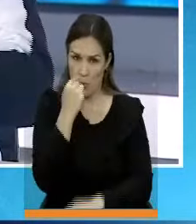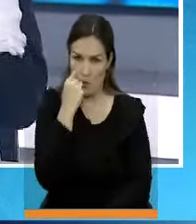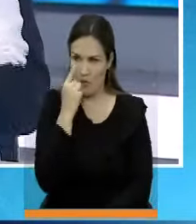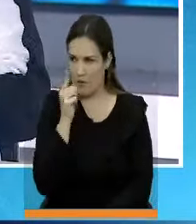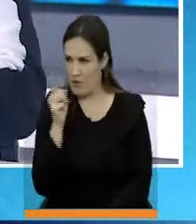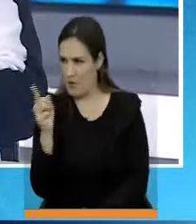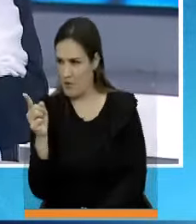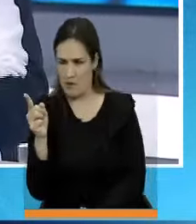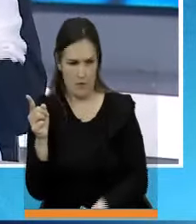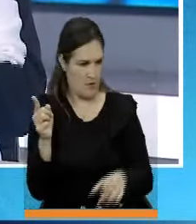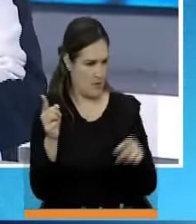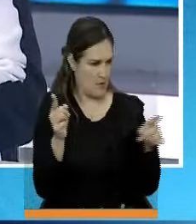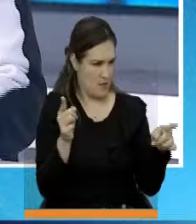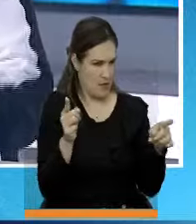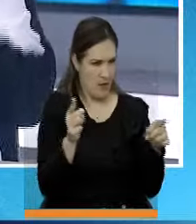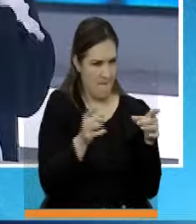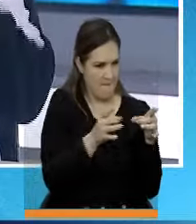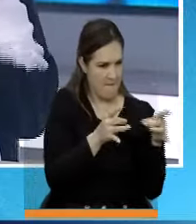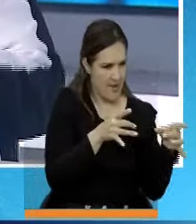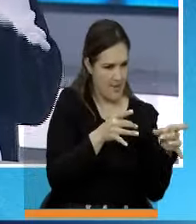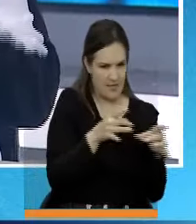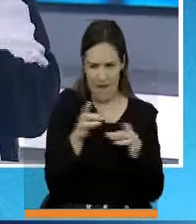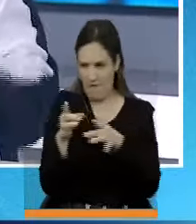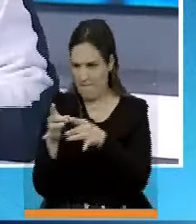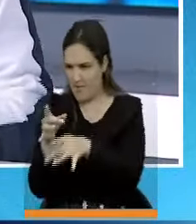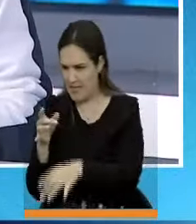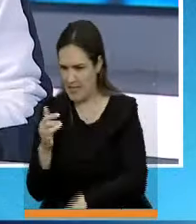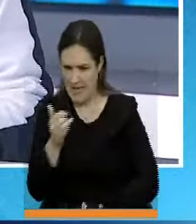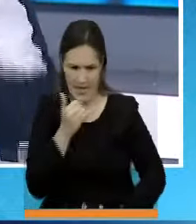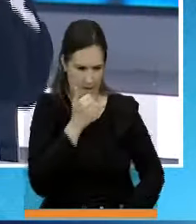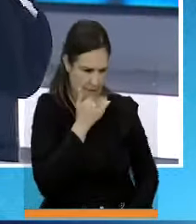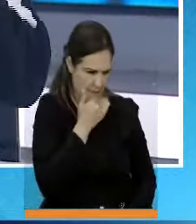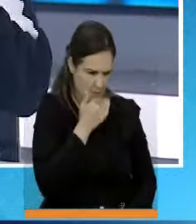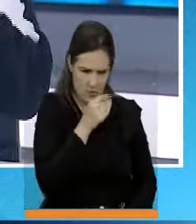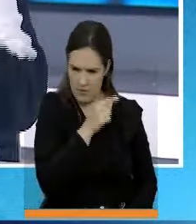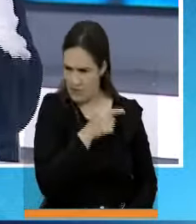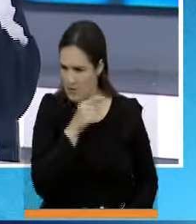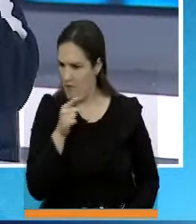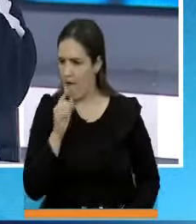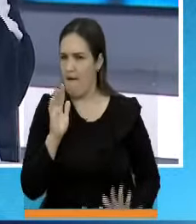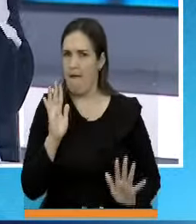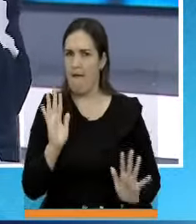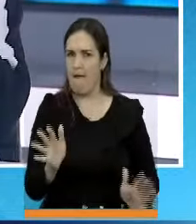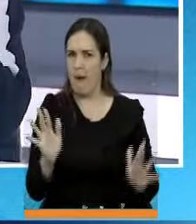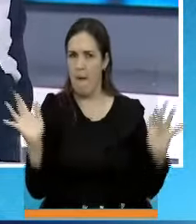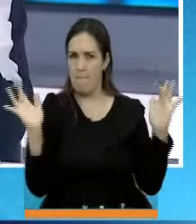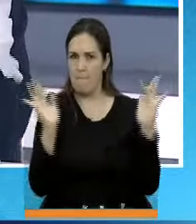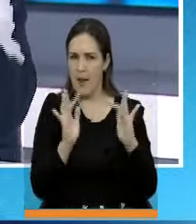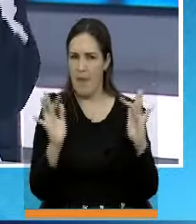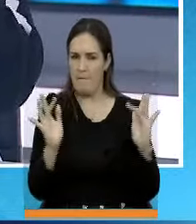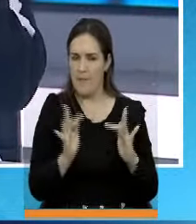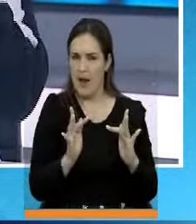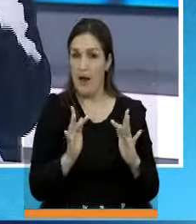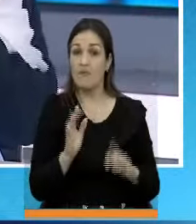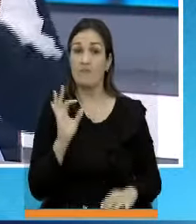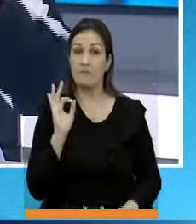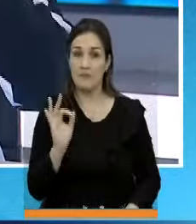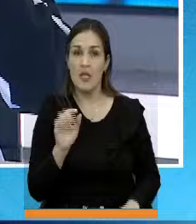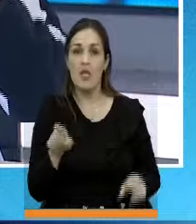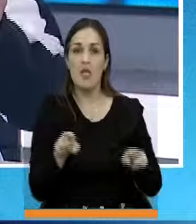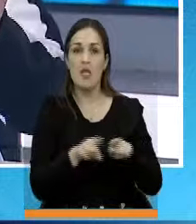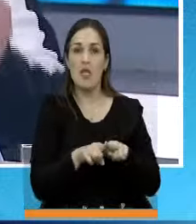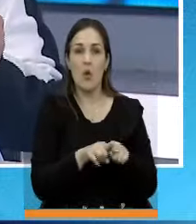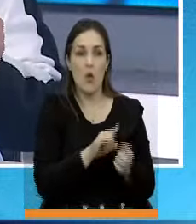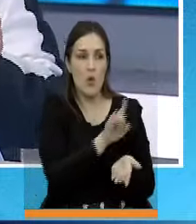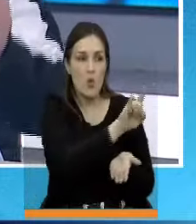fechas, uno comienza a decir, aquí hay algo que funciona mal, y es que se chuzó, se escuchó,